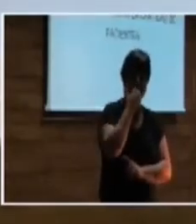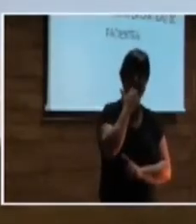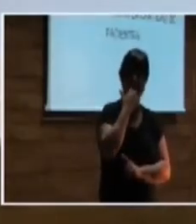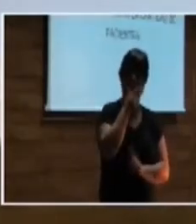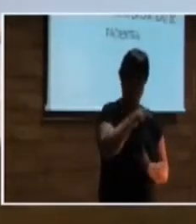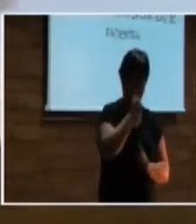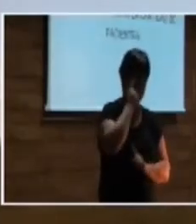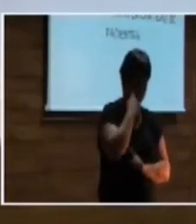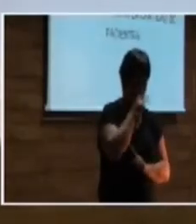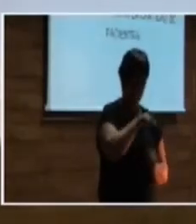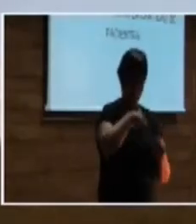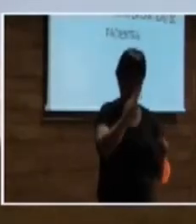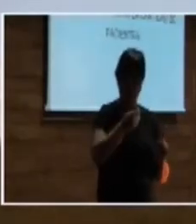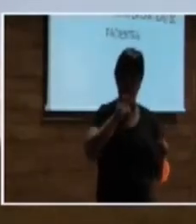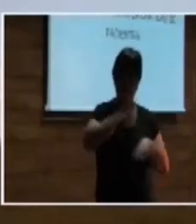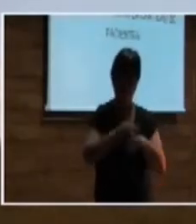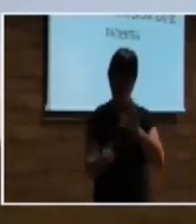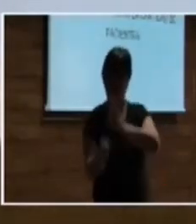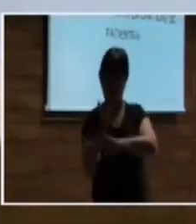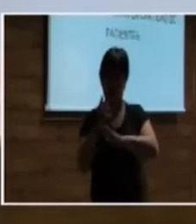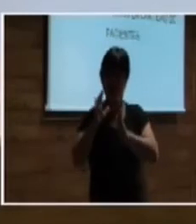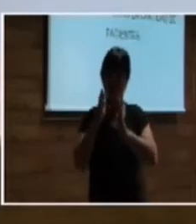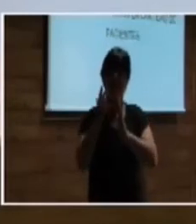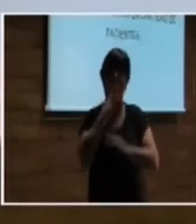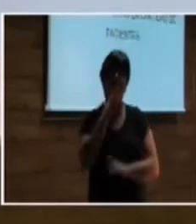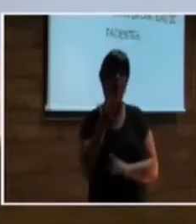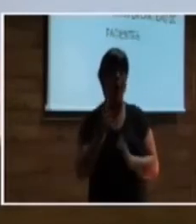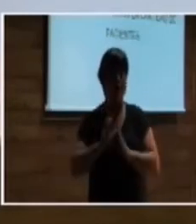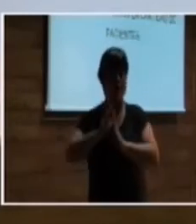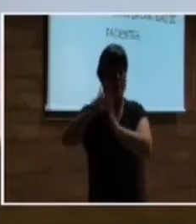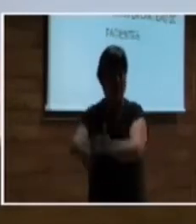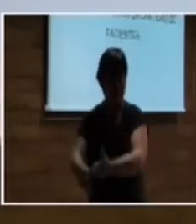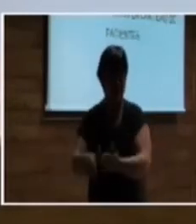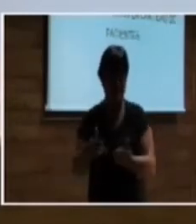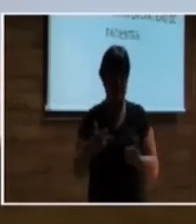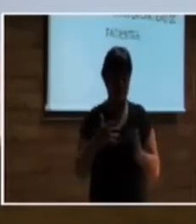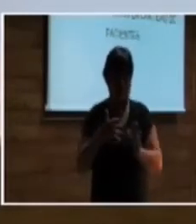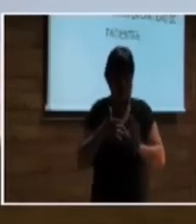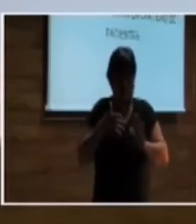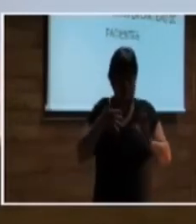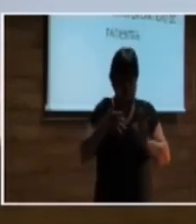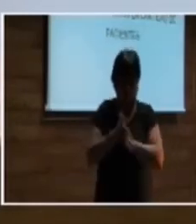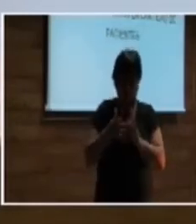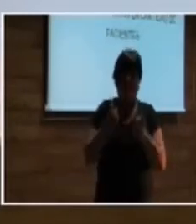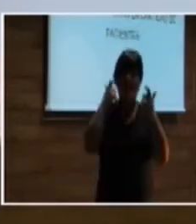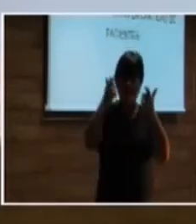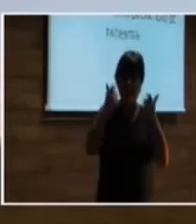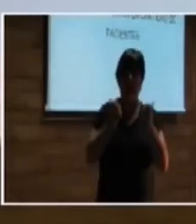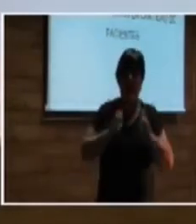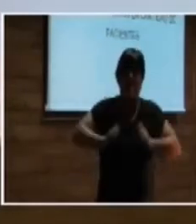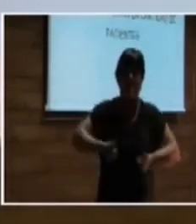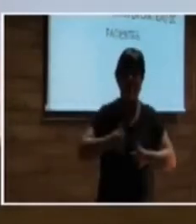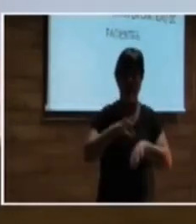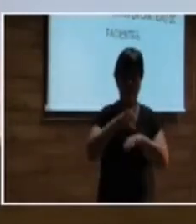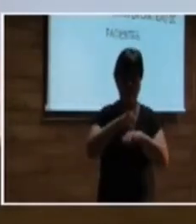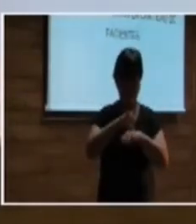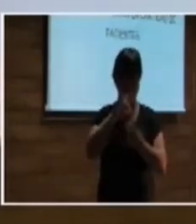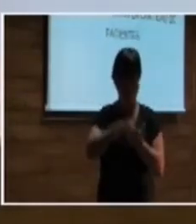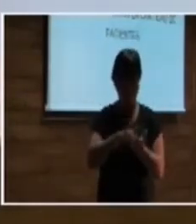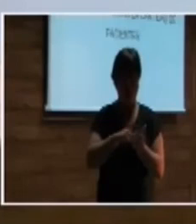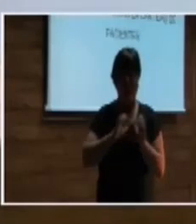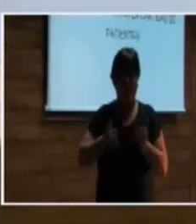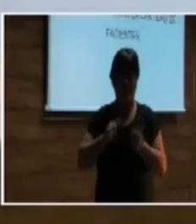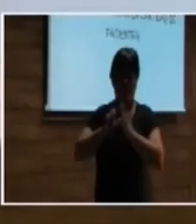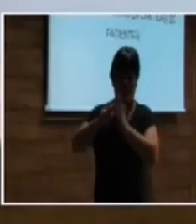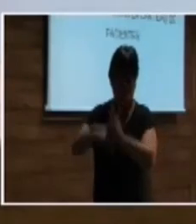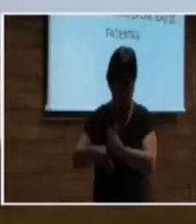Alzheimer, bajamos a la mitad la cantidad de pacientes. Es decir, la idea es retrasar el comienzo de la enfermedad, pensarla en forma